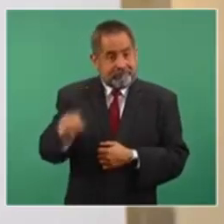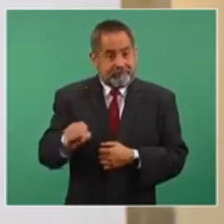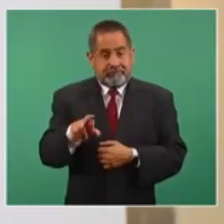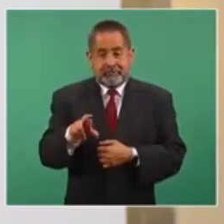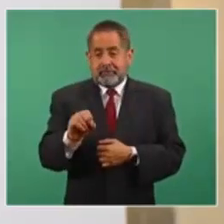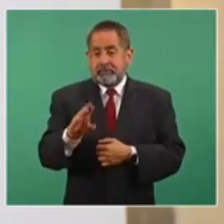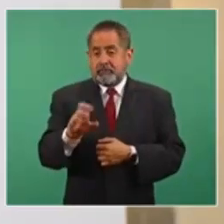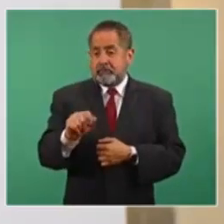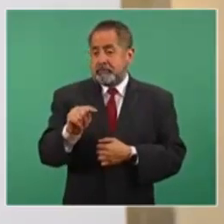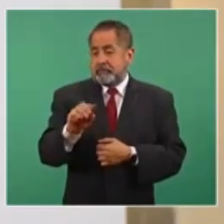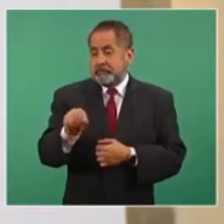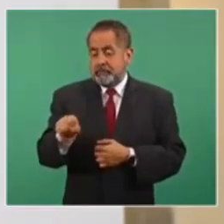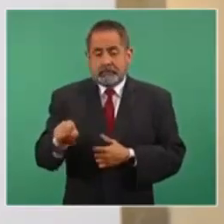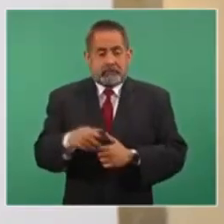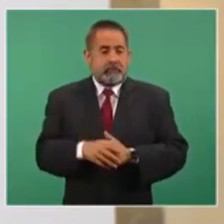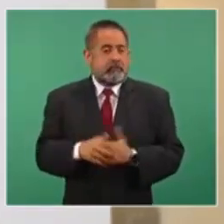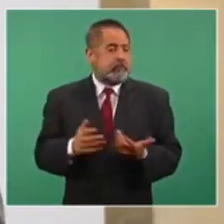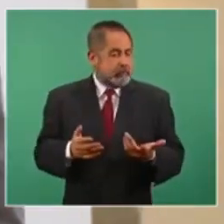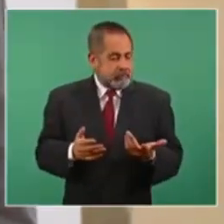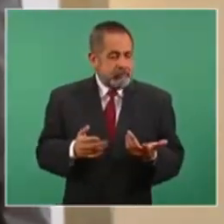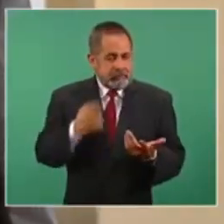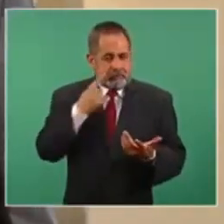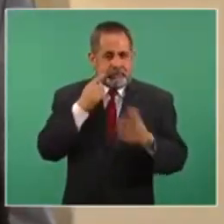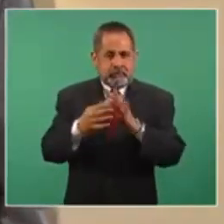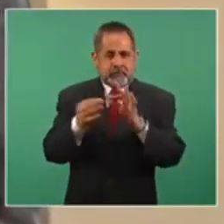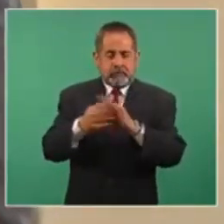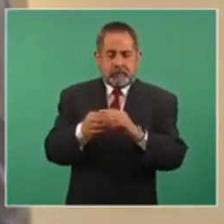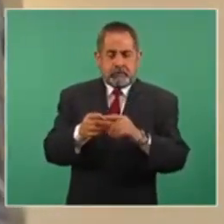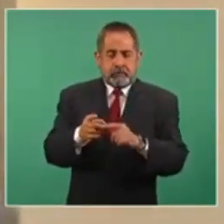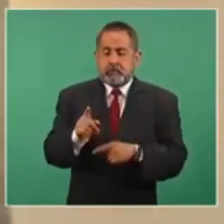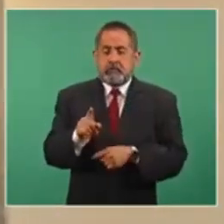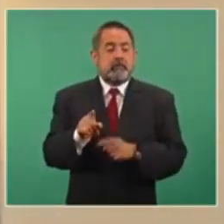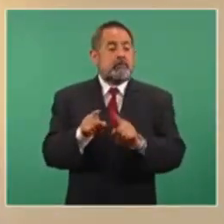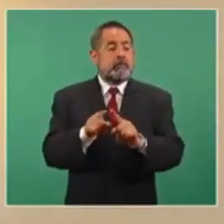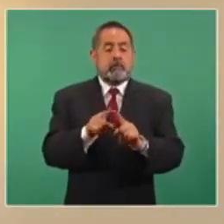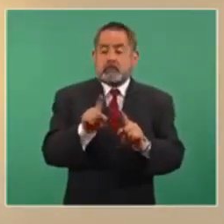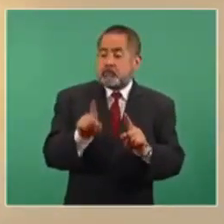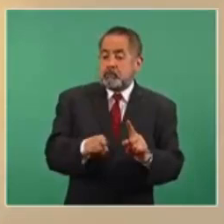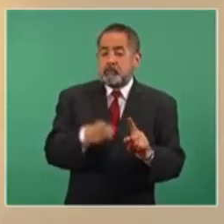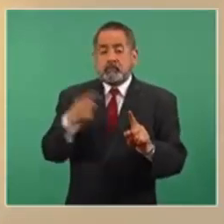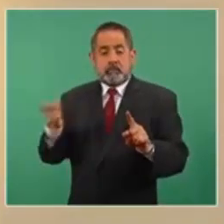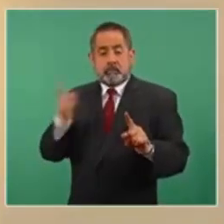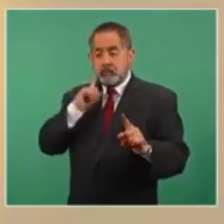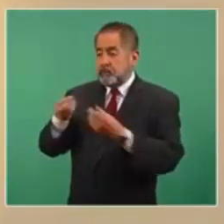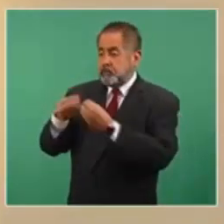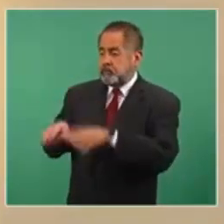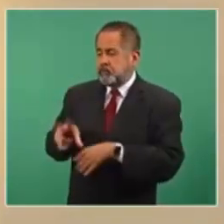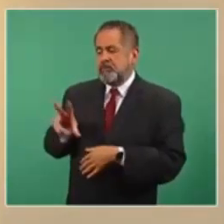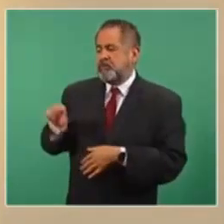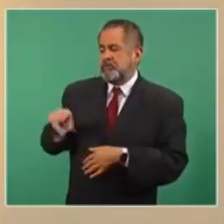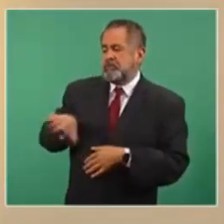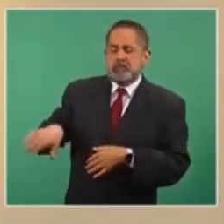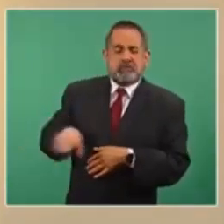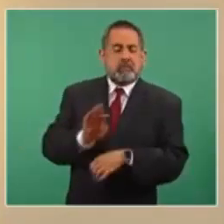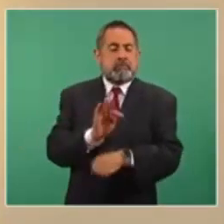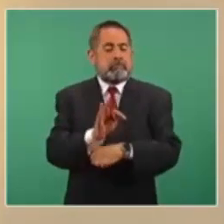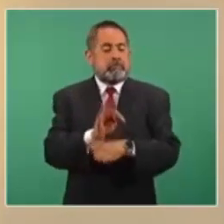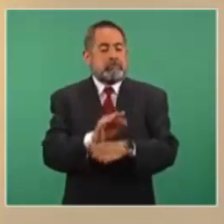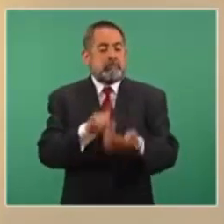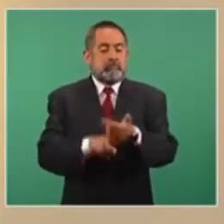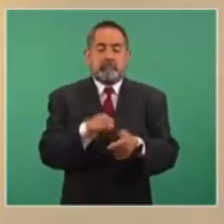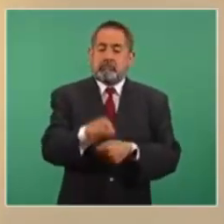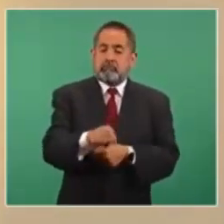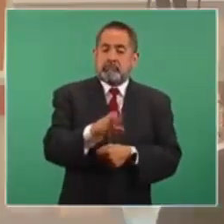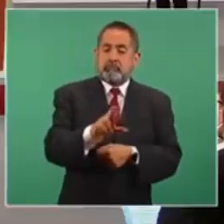en el que se proponía amparar a la quejosa al considerar que no se había acreditado que ésta